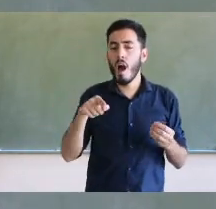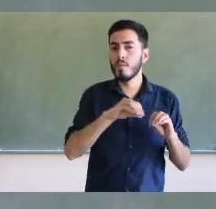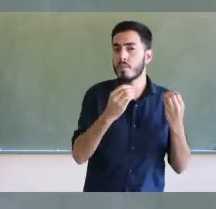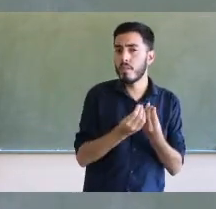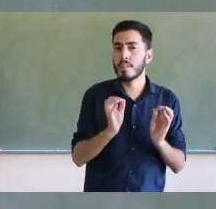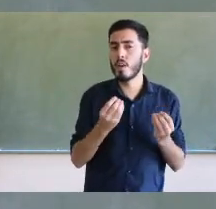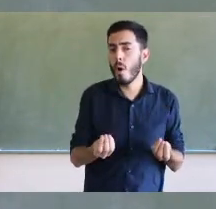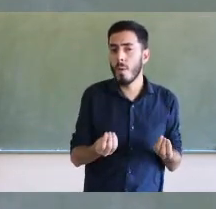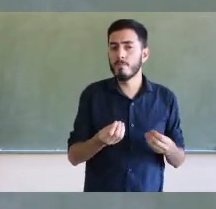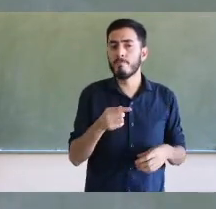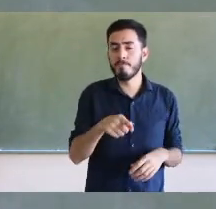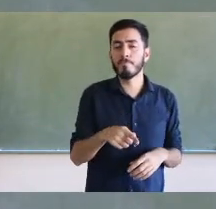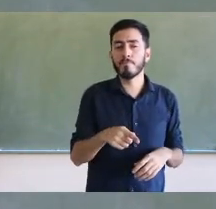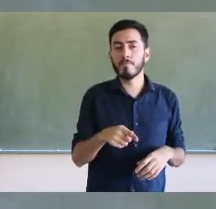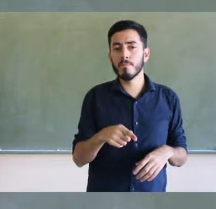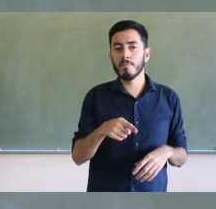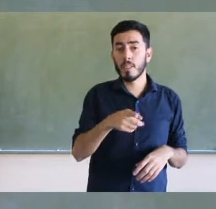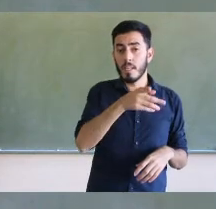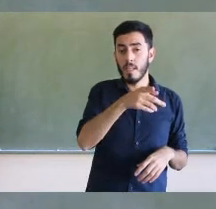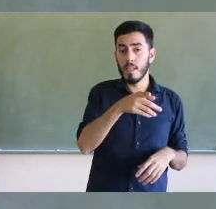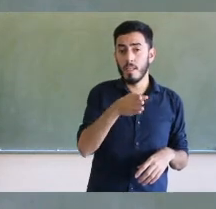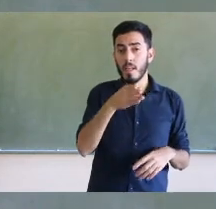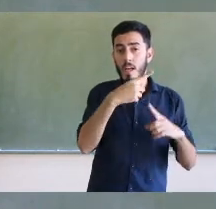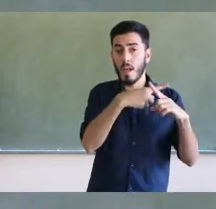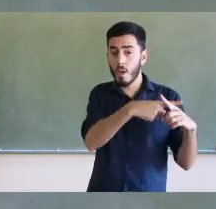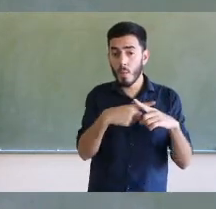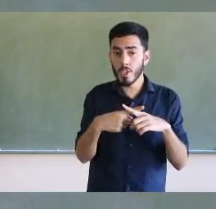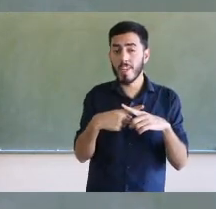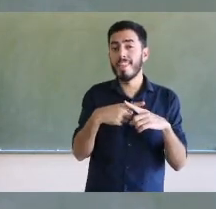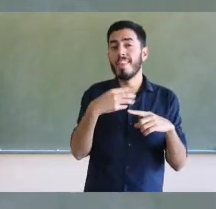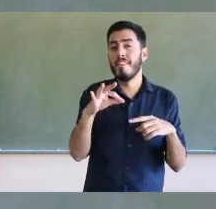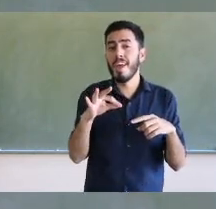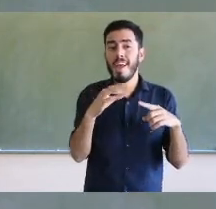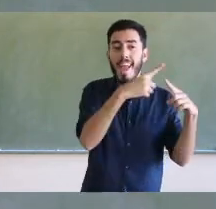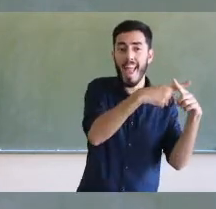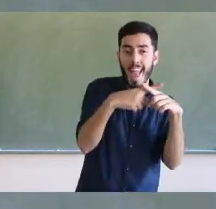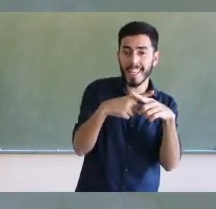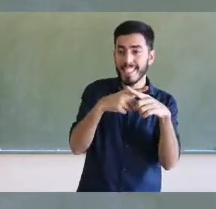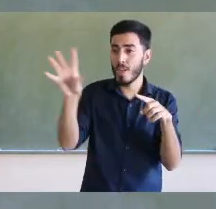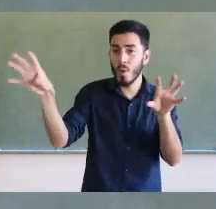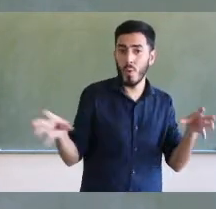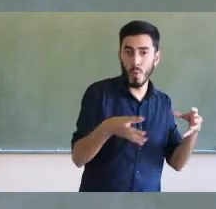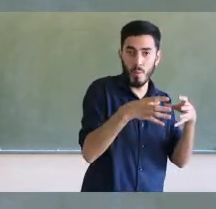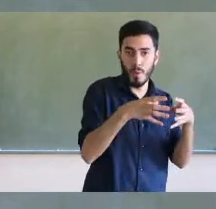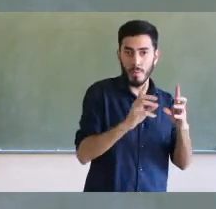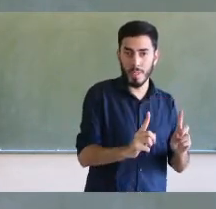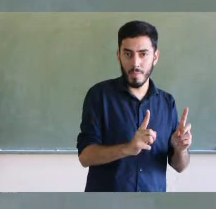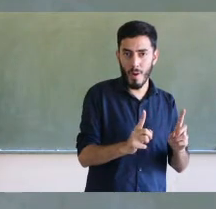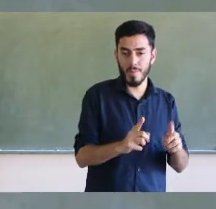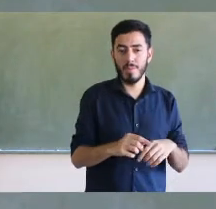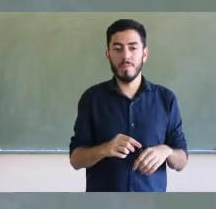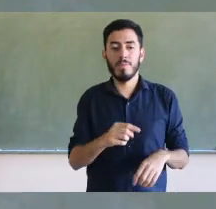resuelvo? Vamos en las ecuaciones a agrupar los términos semejantes. ¿Cuáles son ellos? En este caso tenemos